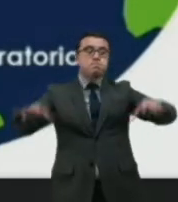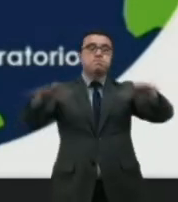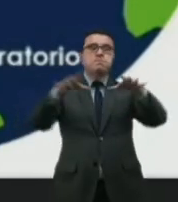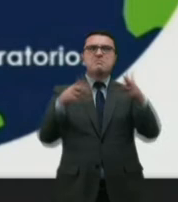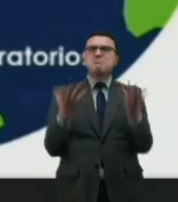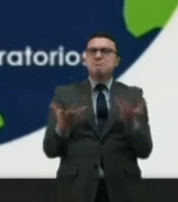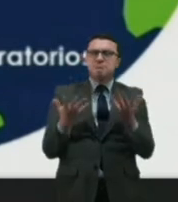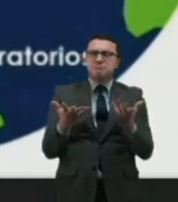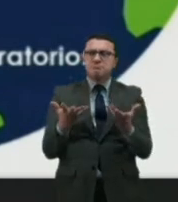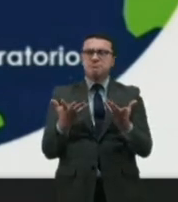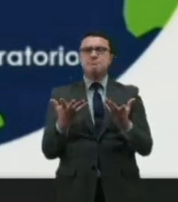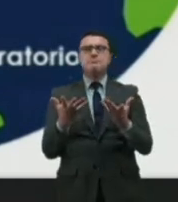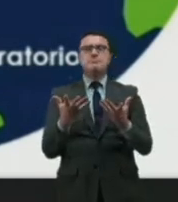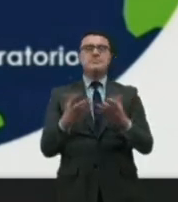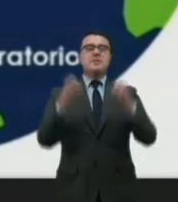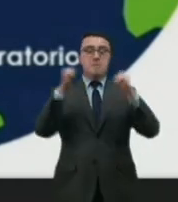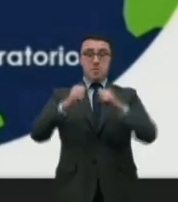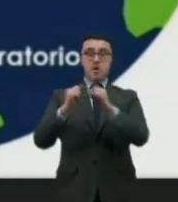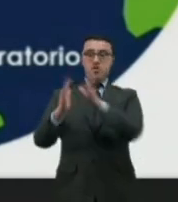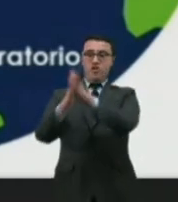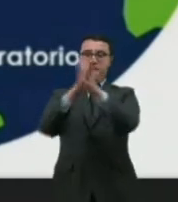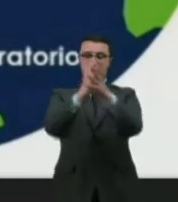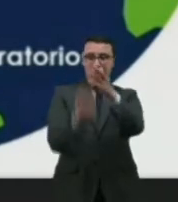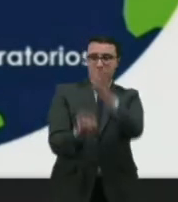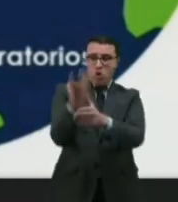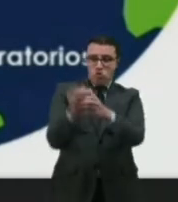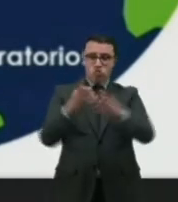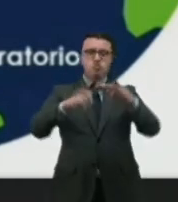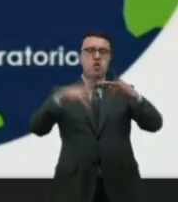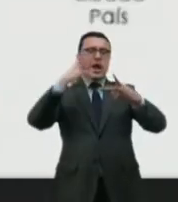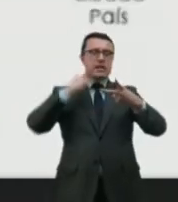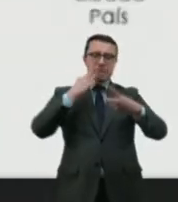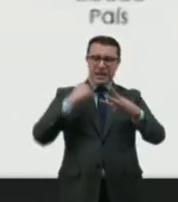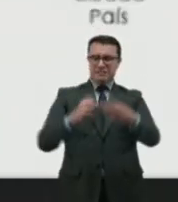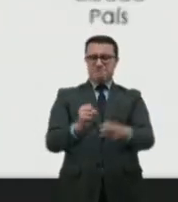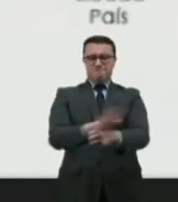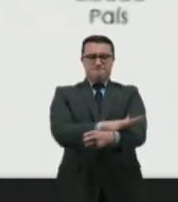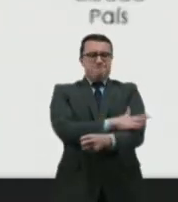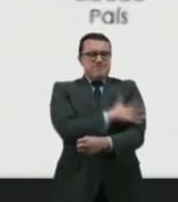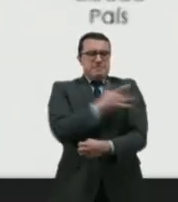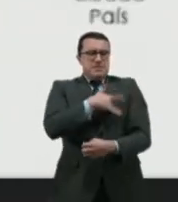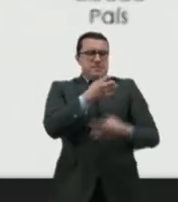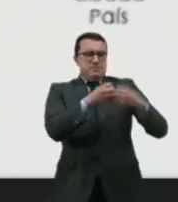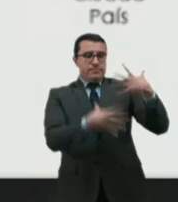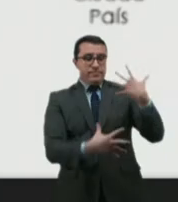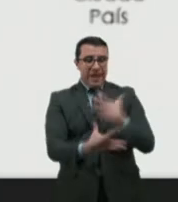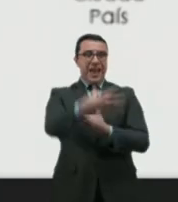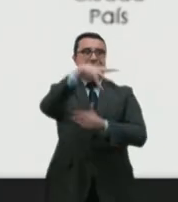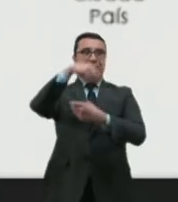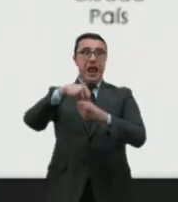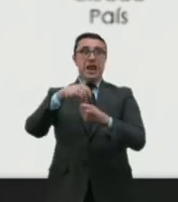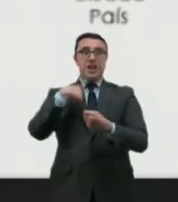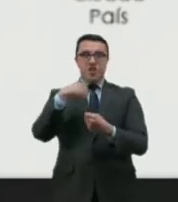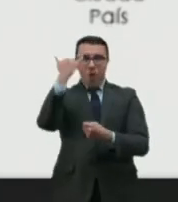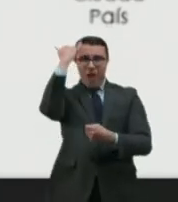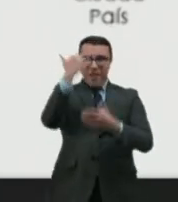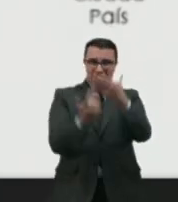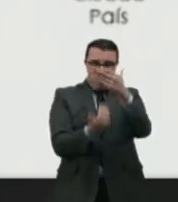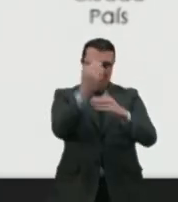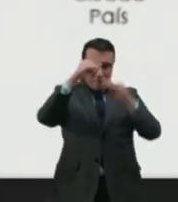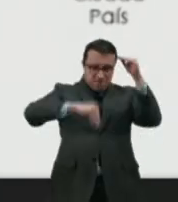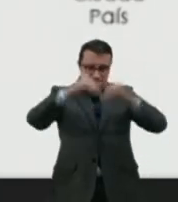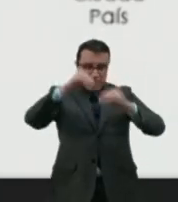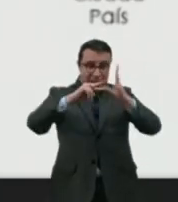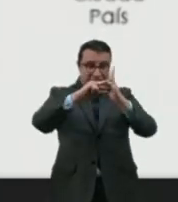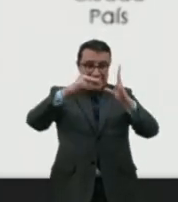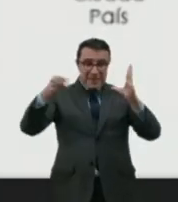se compone de infoproducto, experiencias, emociones y a partir de un dispositivo que estoy desarrollando, donde